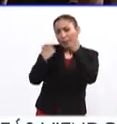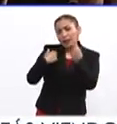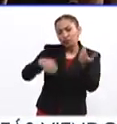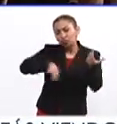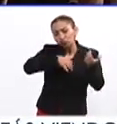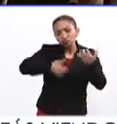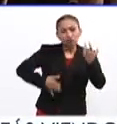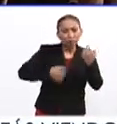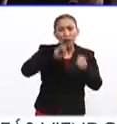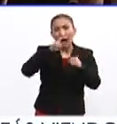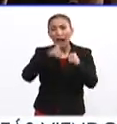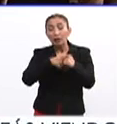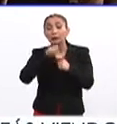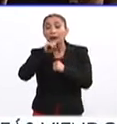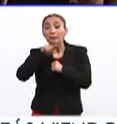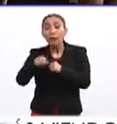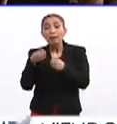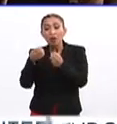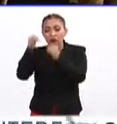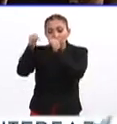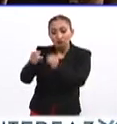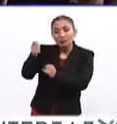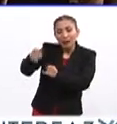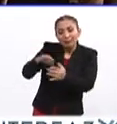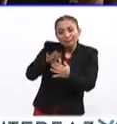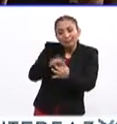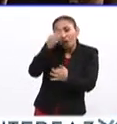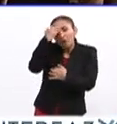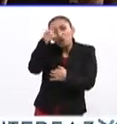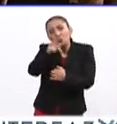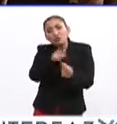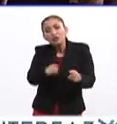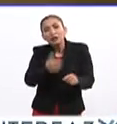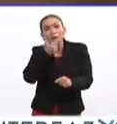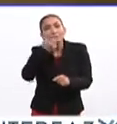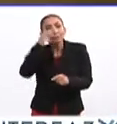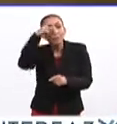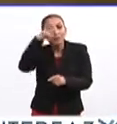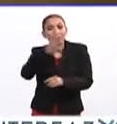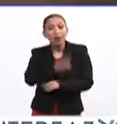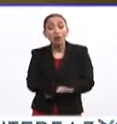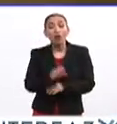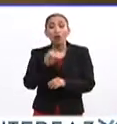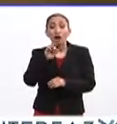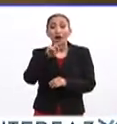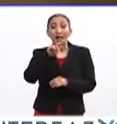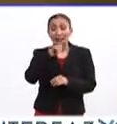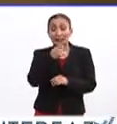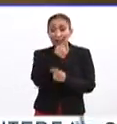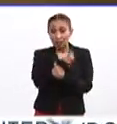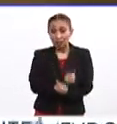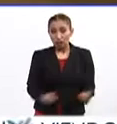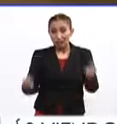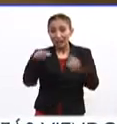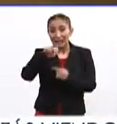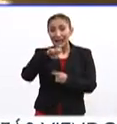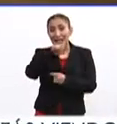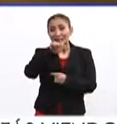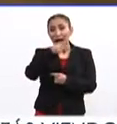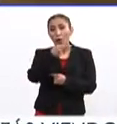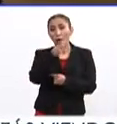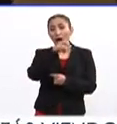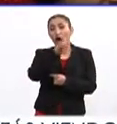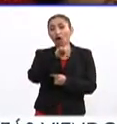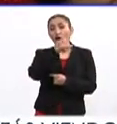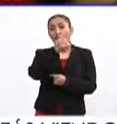instrumento, sino que les da identidad al conocer su música tradicional. La Orquesta Típica Infantil de Nezahualcóyotl